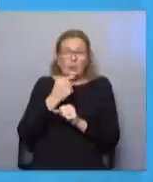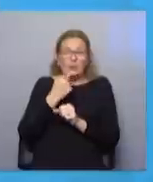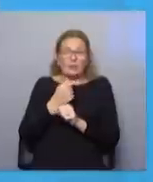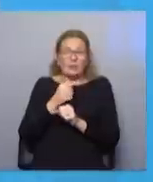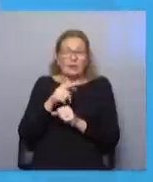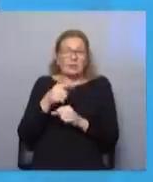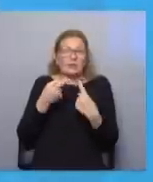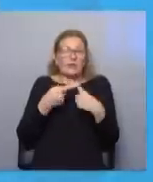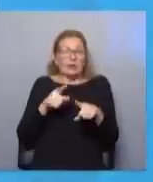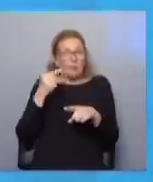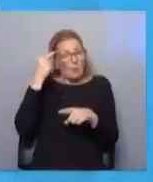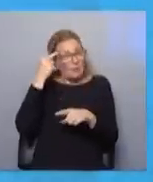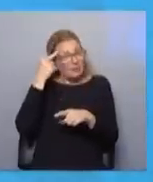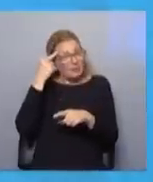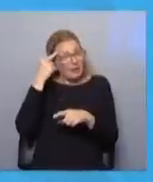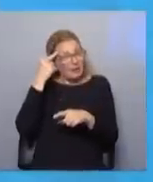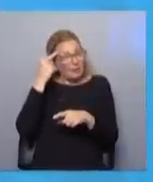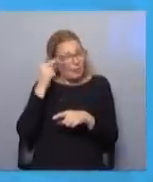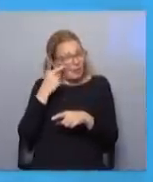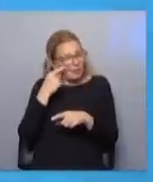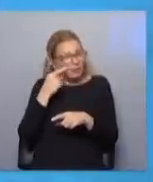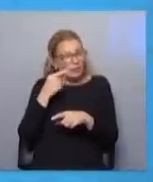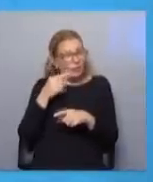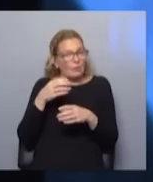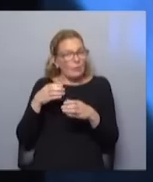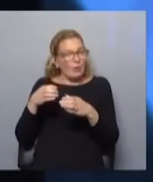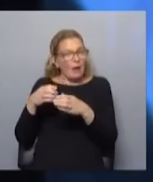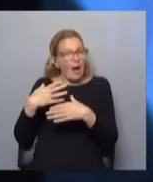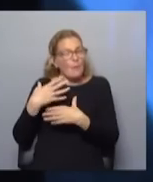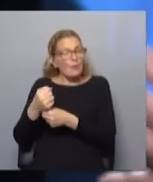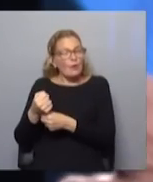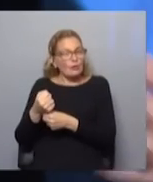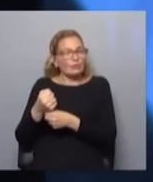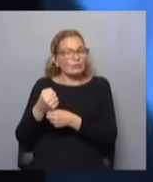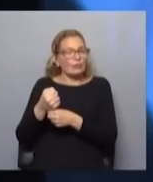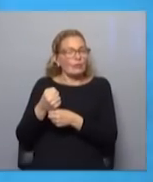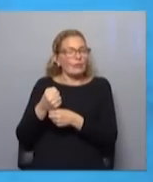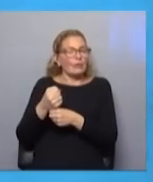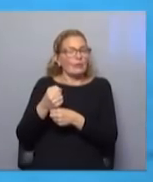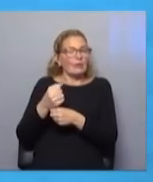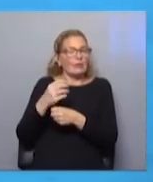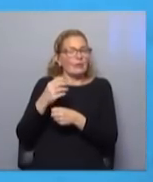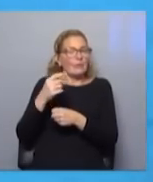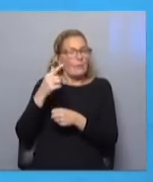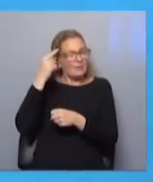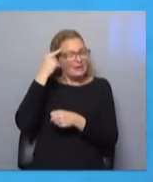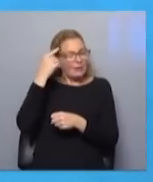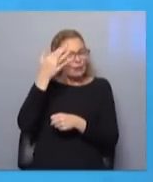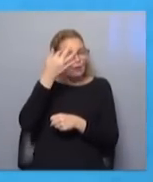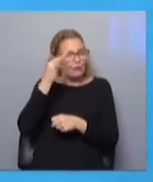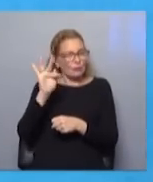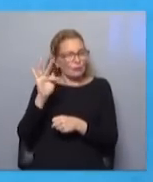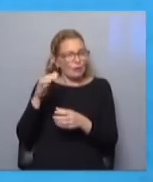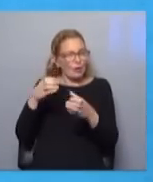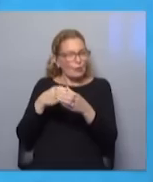y puedo pensar que acá para que es un guiño asamblea uruguay esté a la corriente es erenice está pensando en el futuro pensando